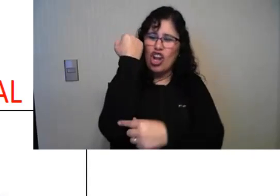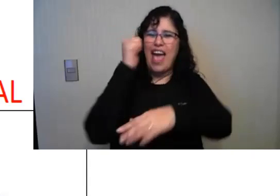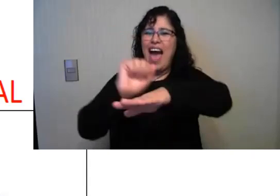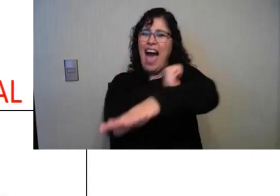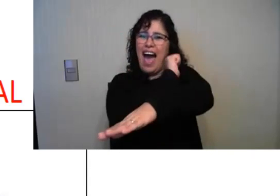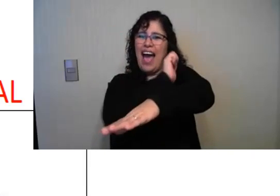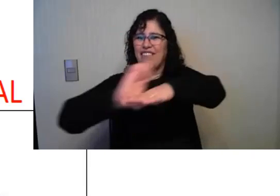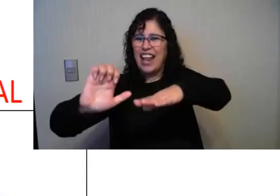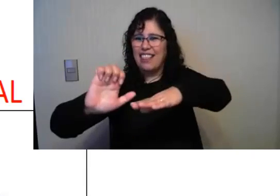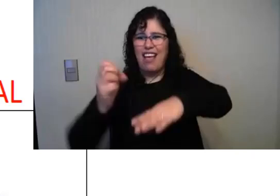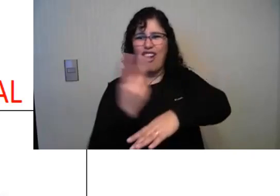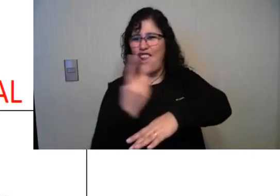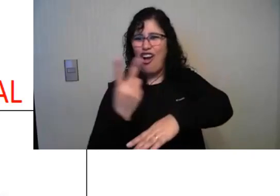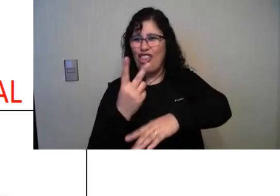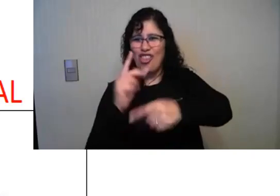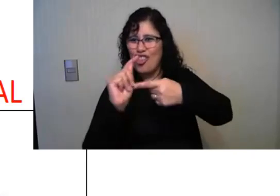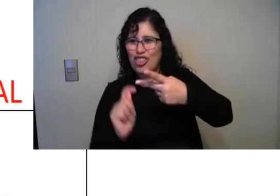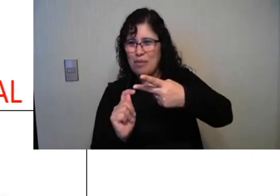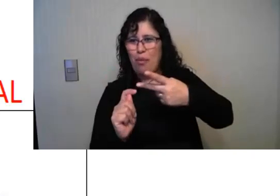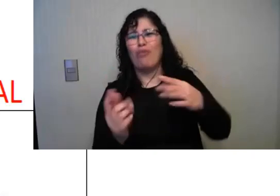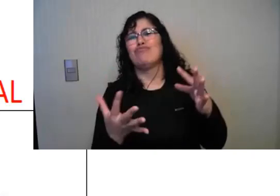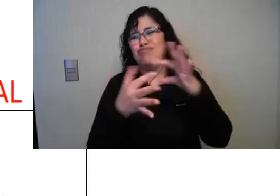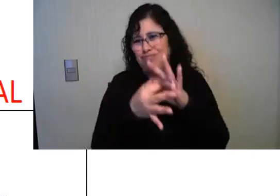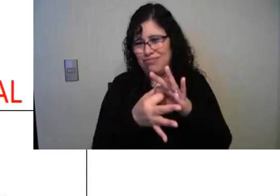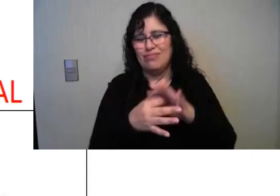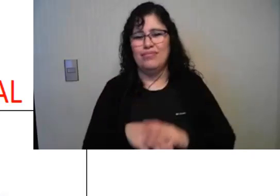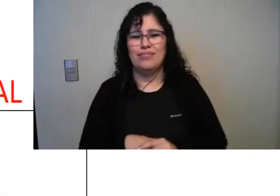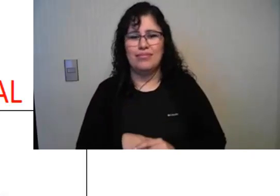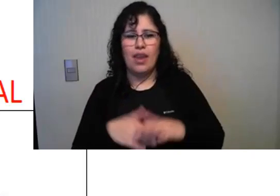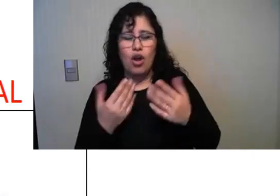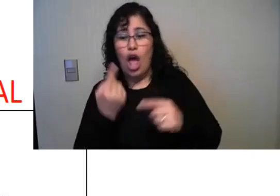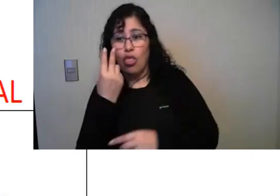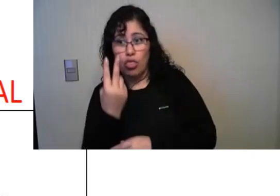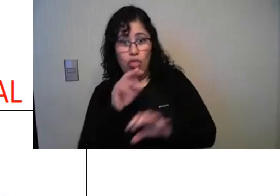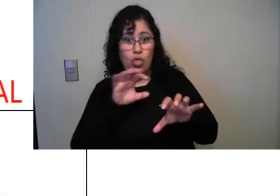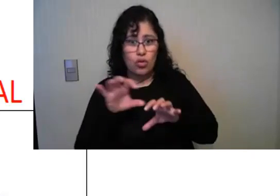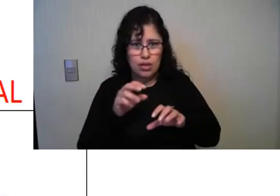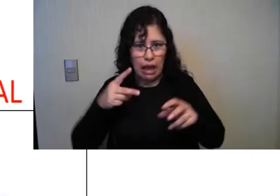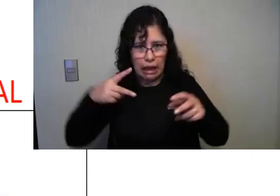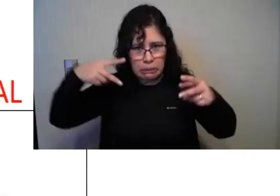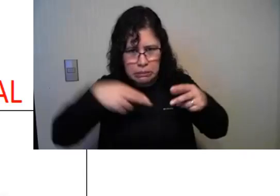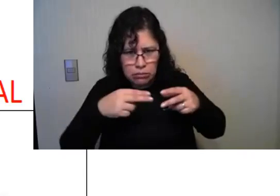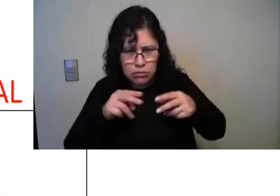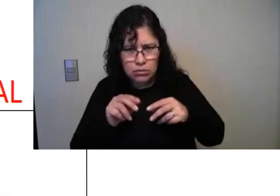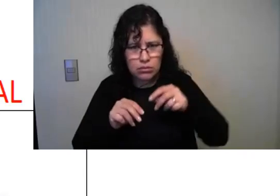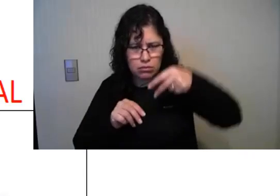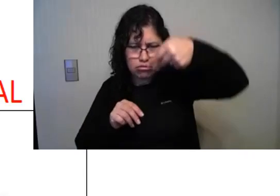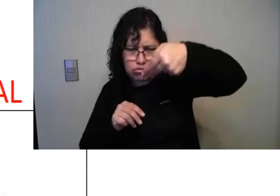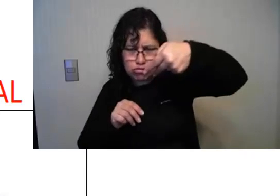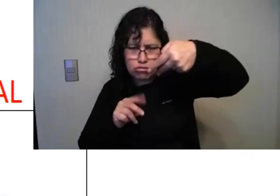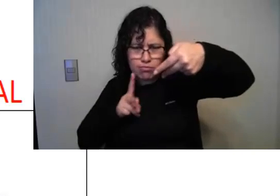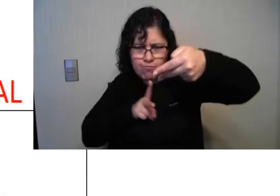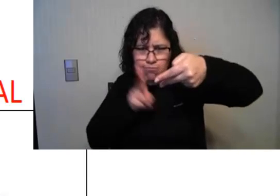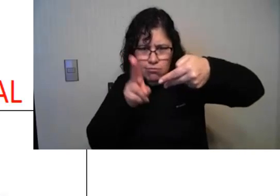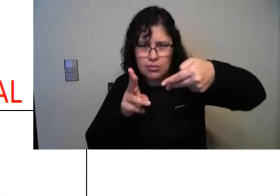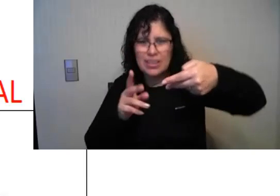sensitivos y motores. Luego tenemos algunos dos elementos que están cortados aquí, pero que se observan acá, y son puentes